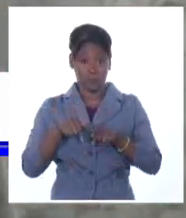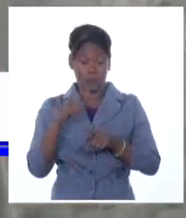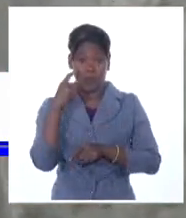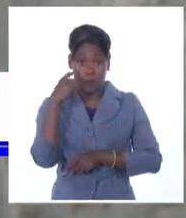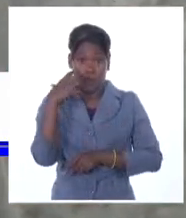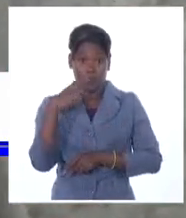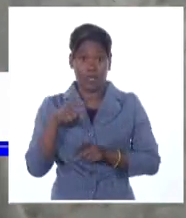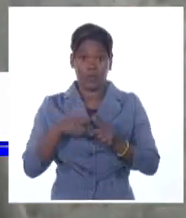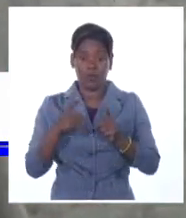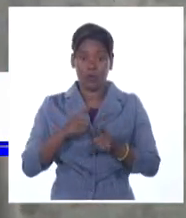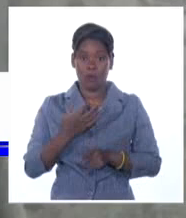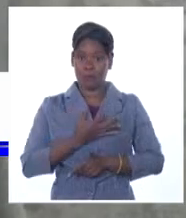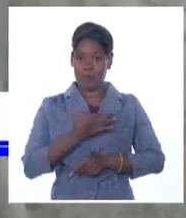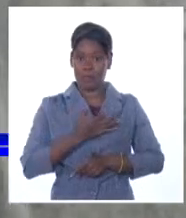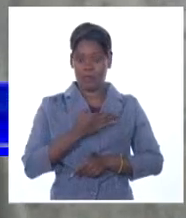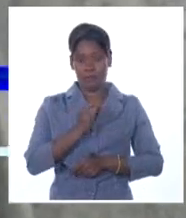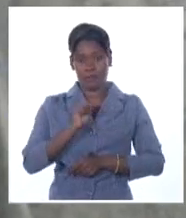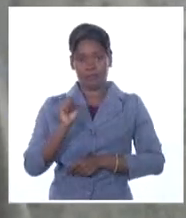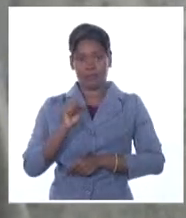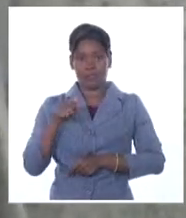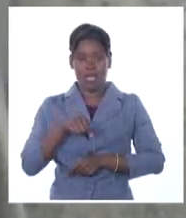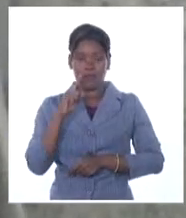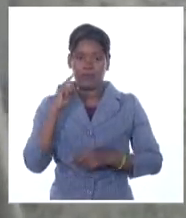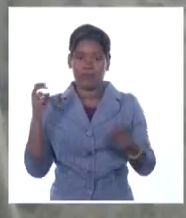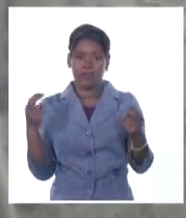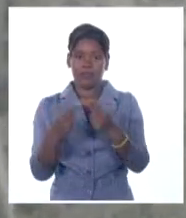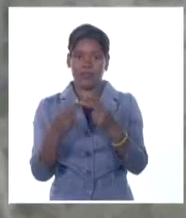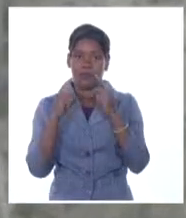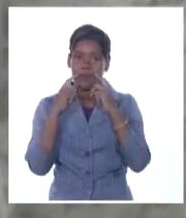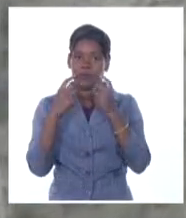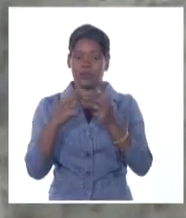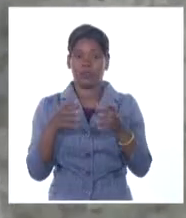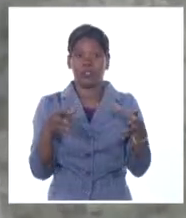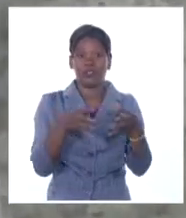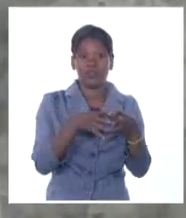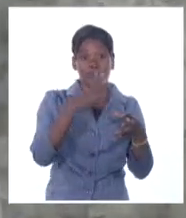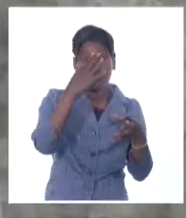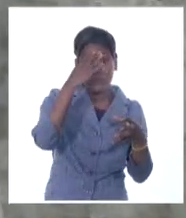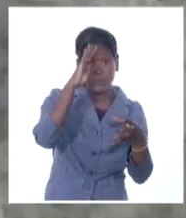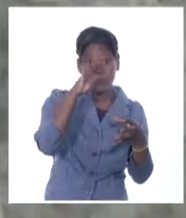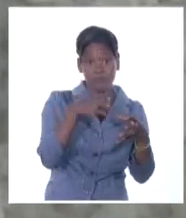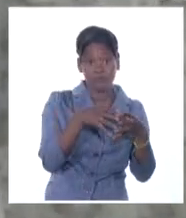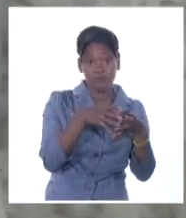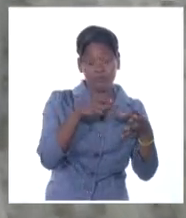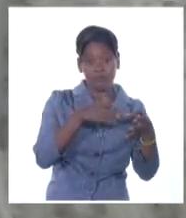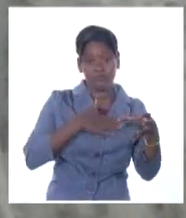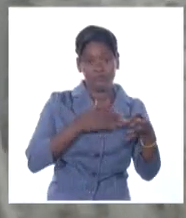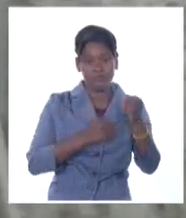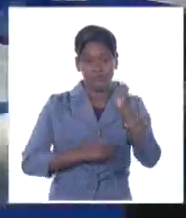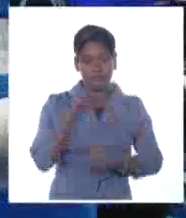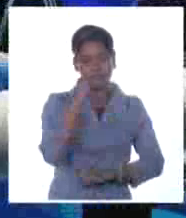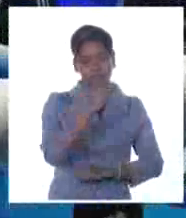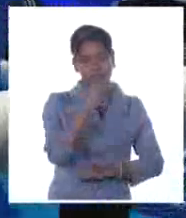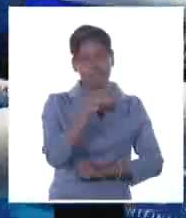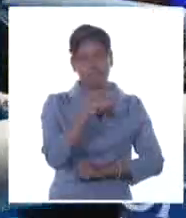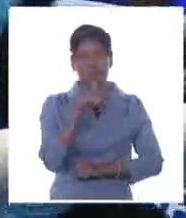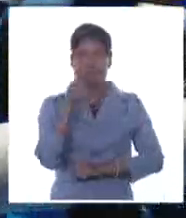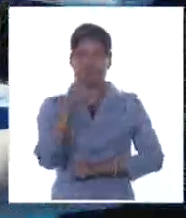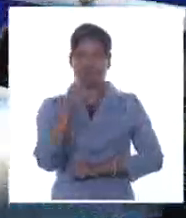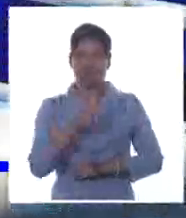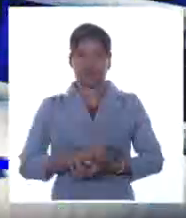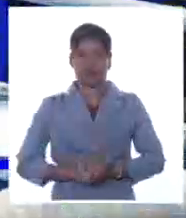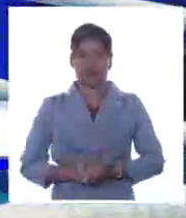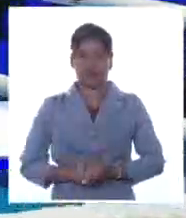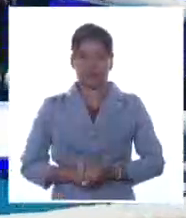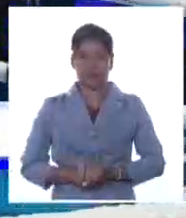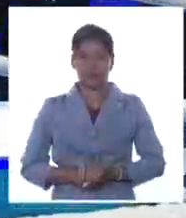victorias. Una nueva jornada perfecta del equipo cubano de boxeo en el campeonato mundial en Uzbekistán. Alejandro Claro